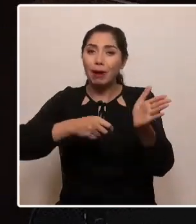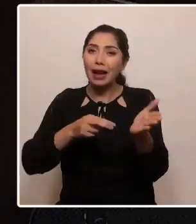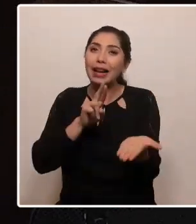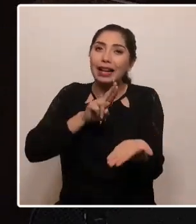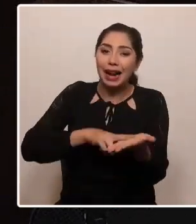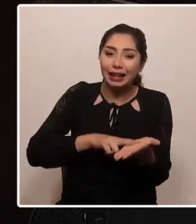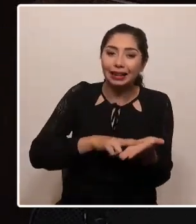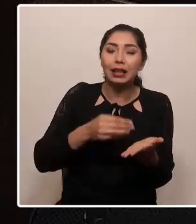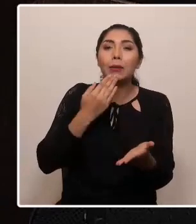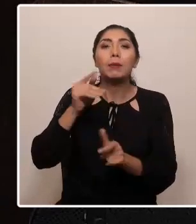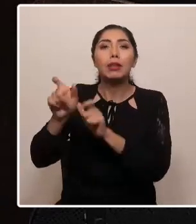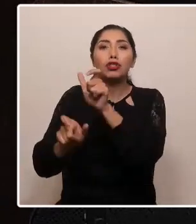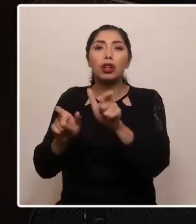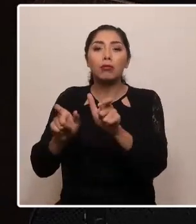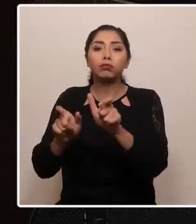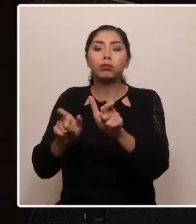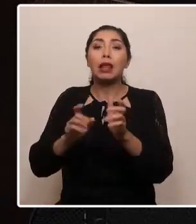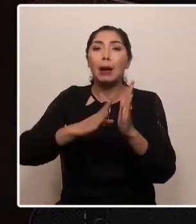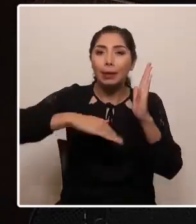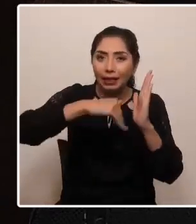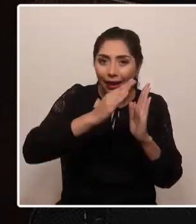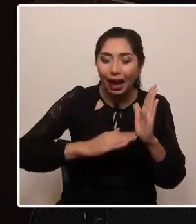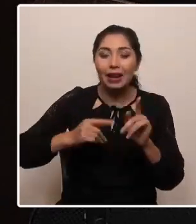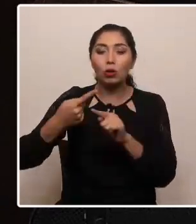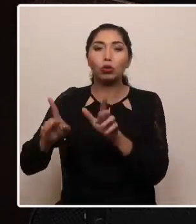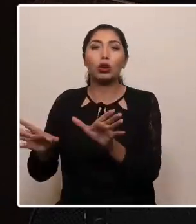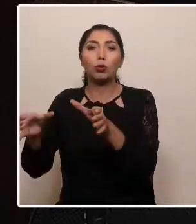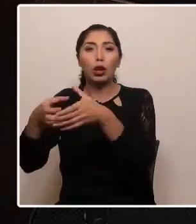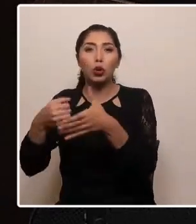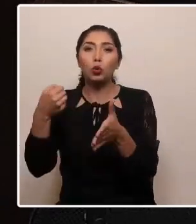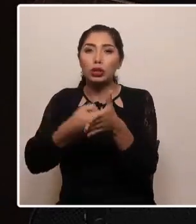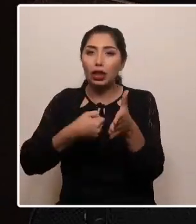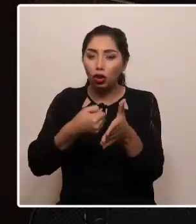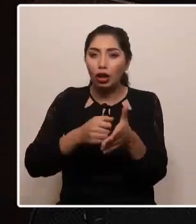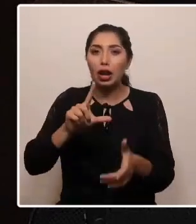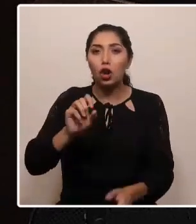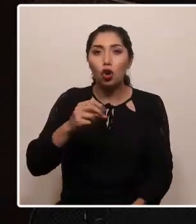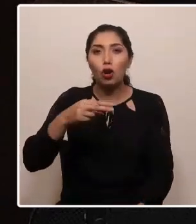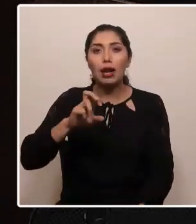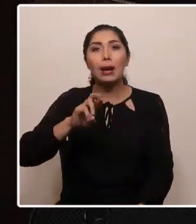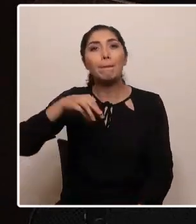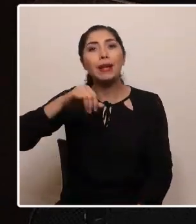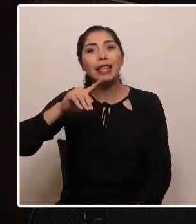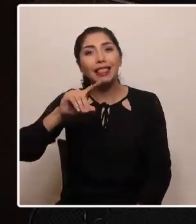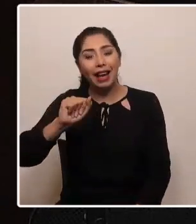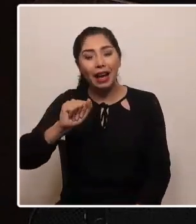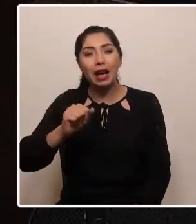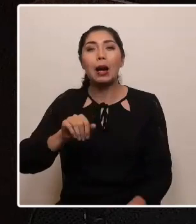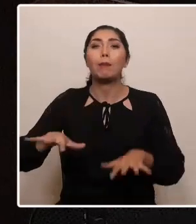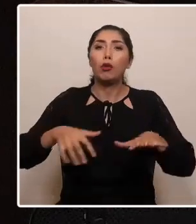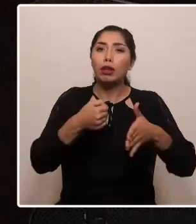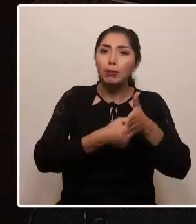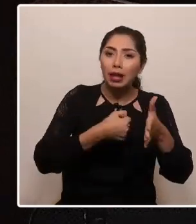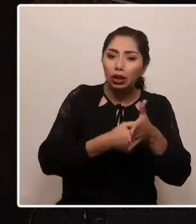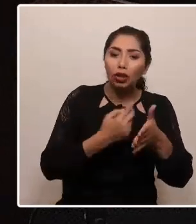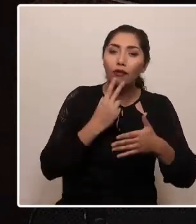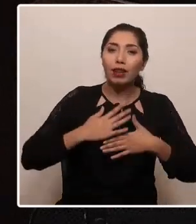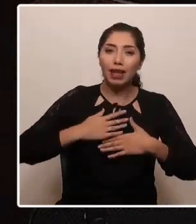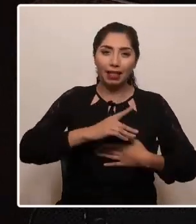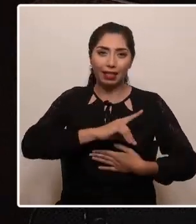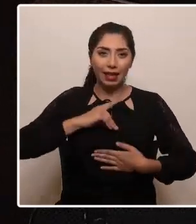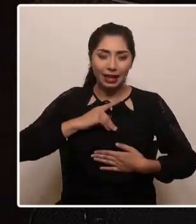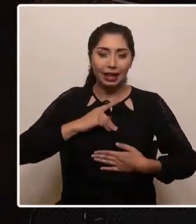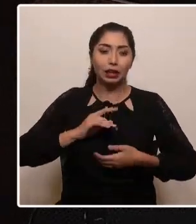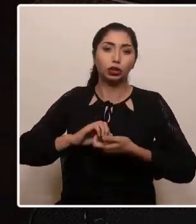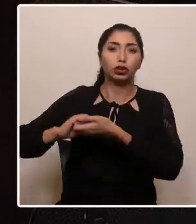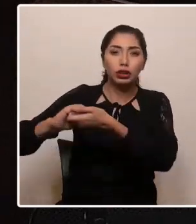de la Pintana, UCAMAU, Agrupación de la Vivienda Luchadores de Loermida, Movimiento Solidario Viga Digna, Movimiento de Pobladores Vivienda Digna, Asociación de Comités de